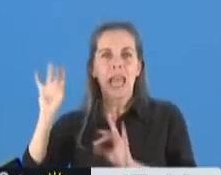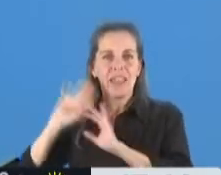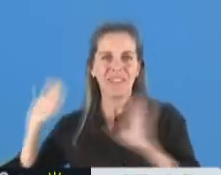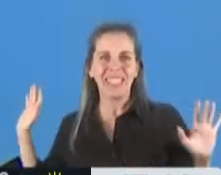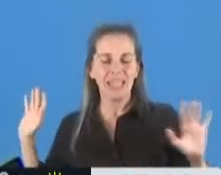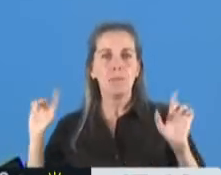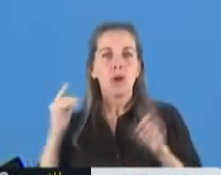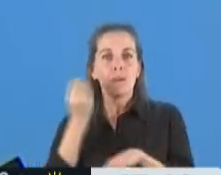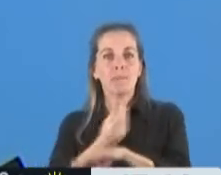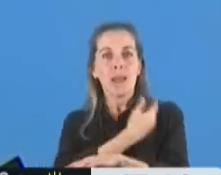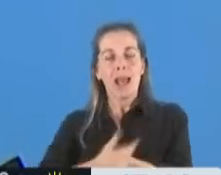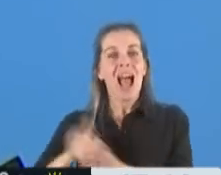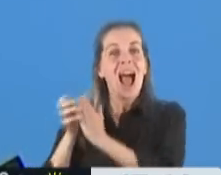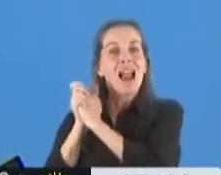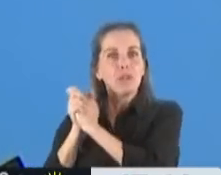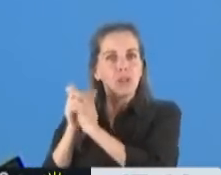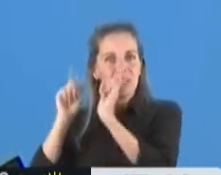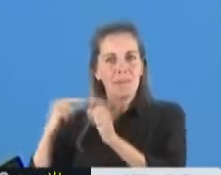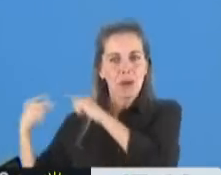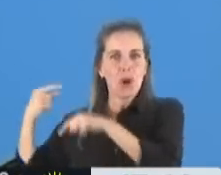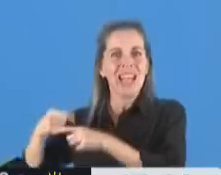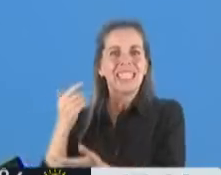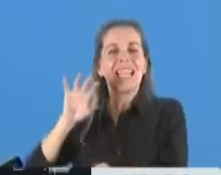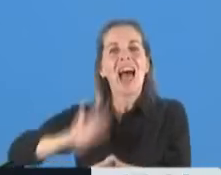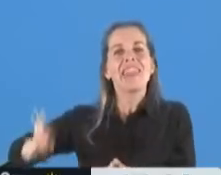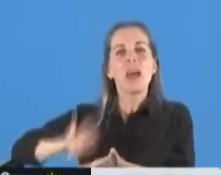deuda impagable para la Argentina.